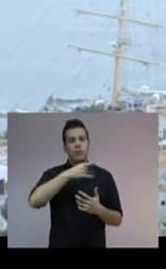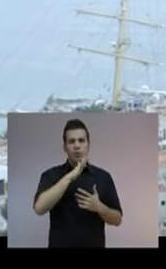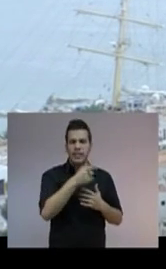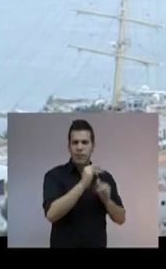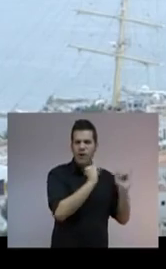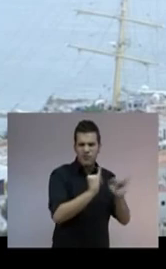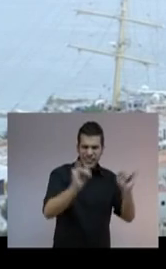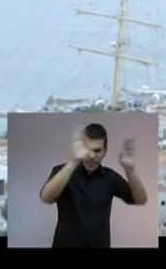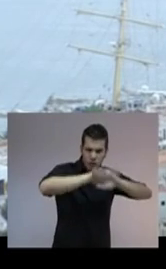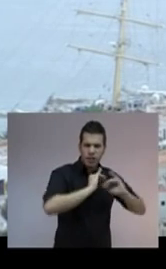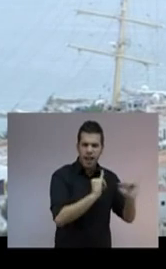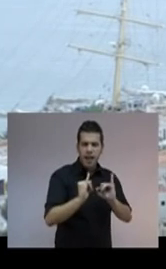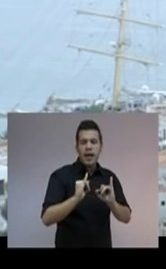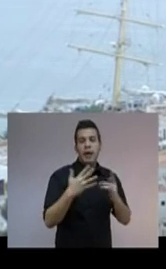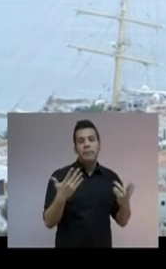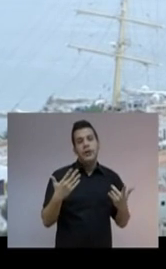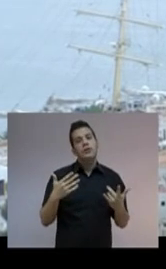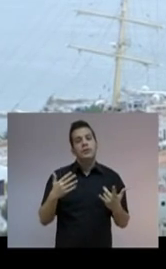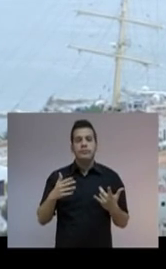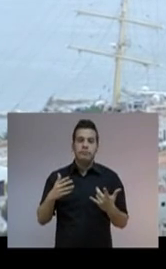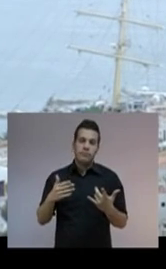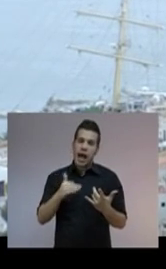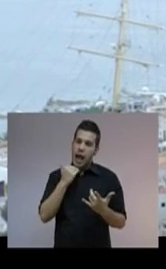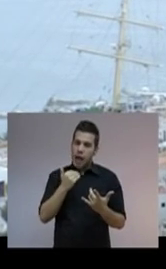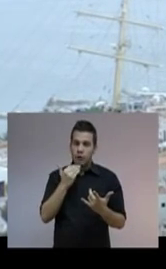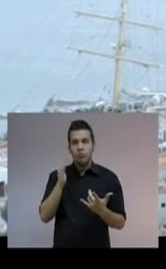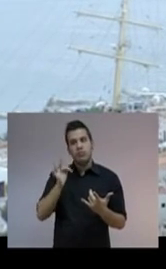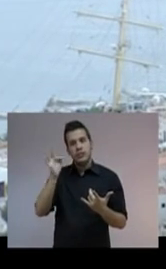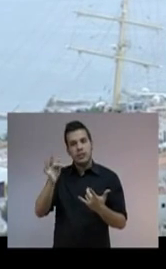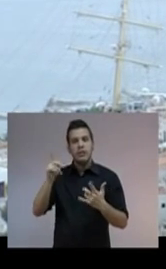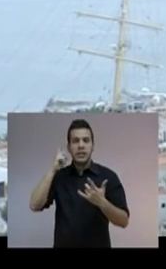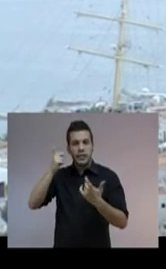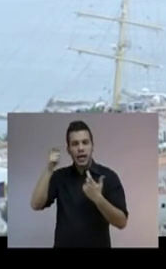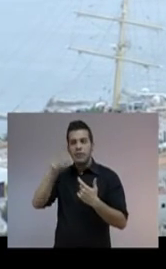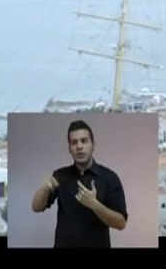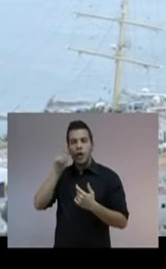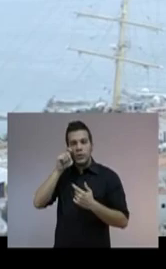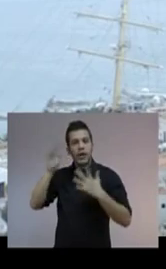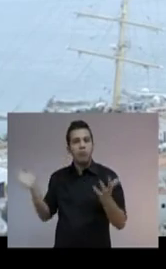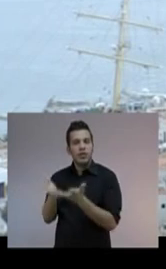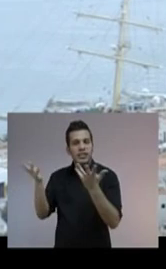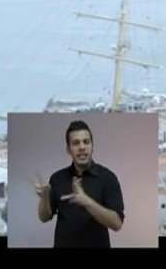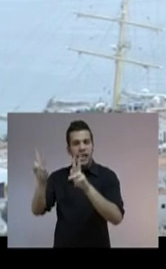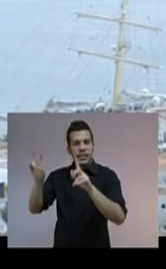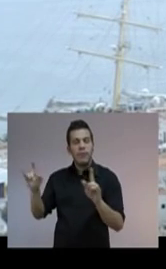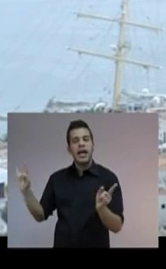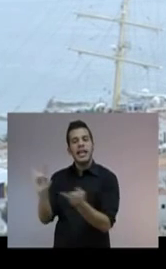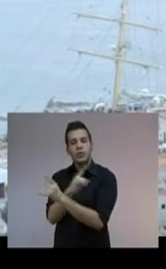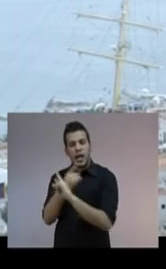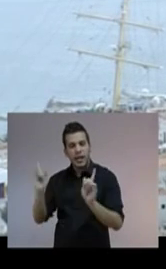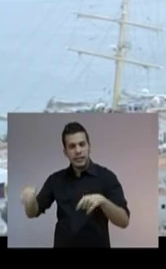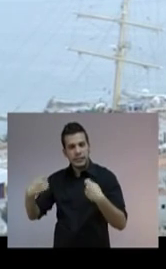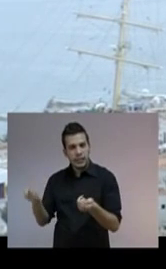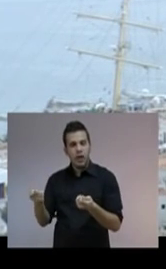y quizás estaría bien potenciar un poco más un turismo más de naturaleza, más